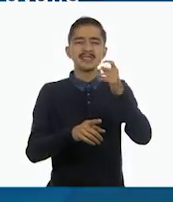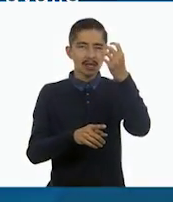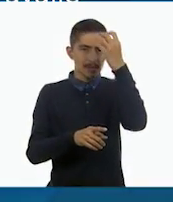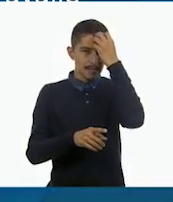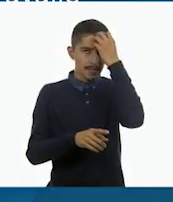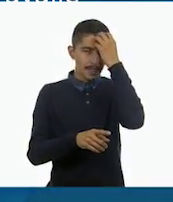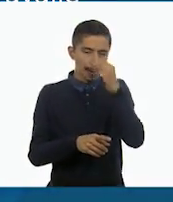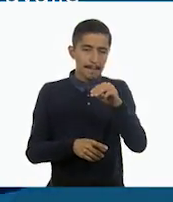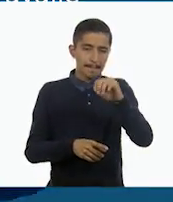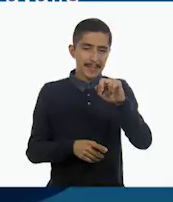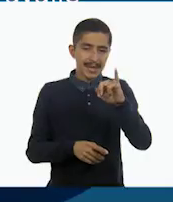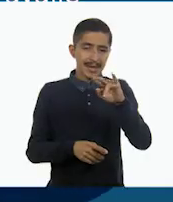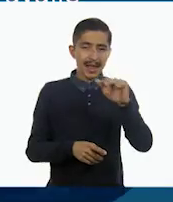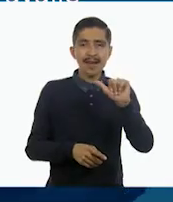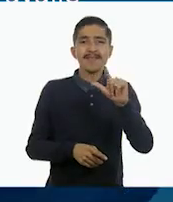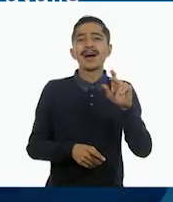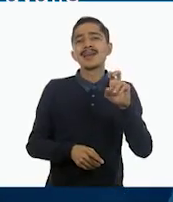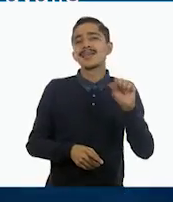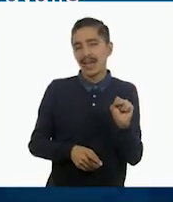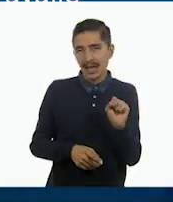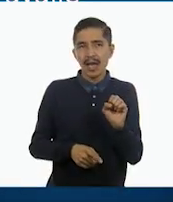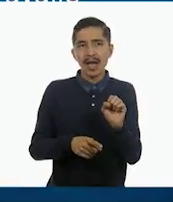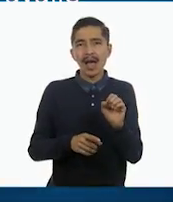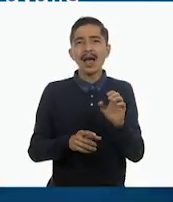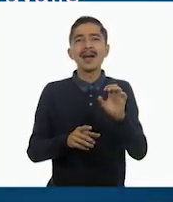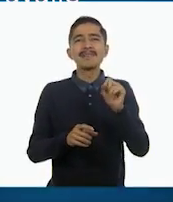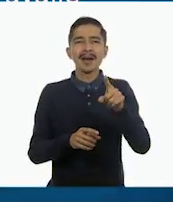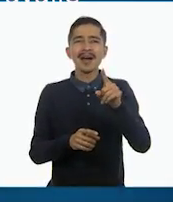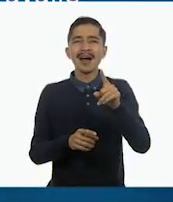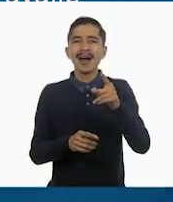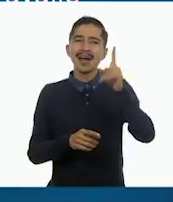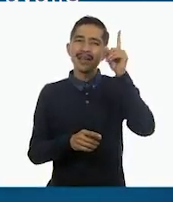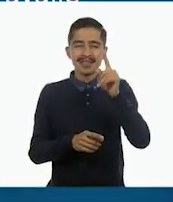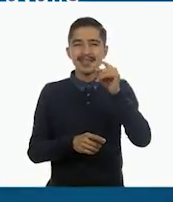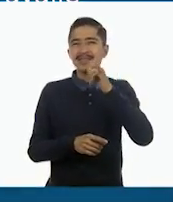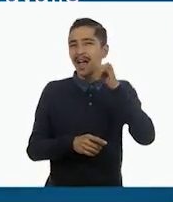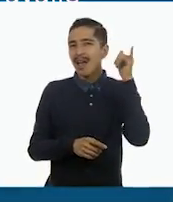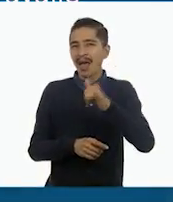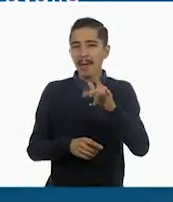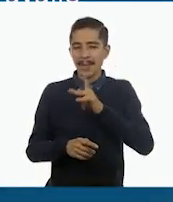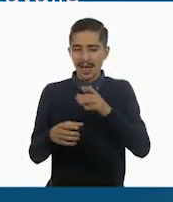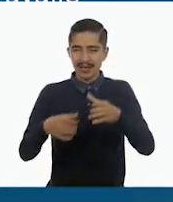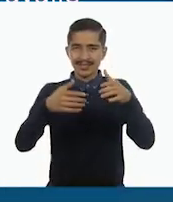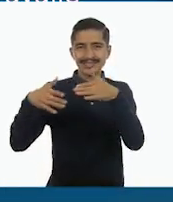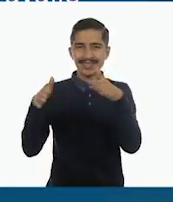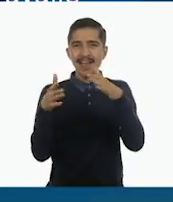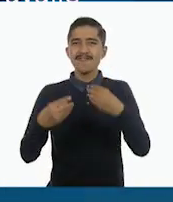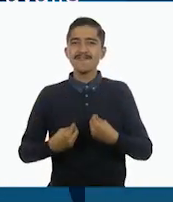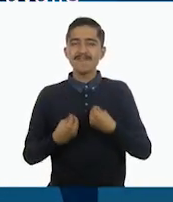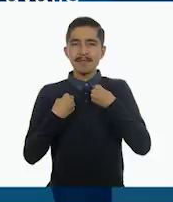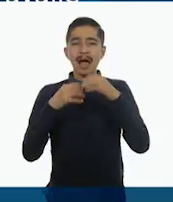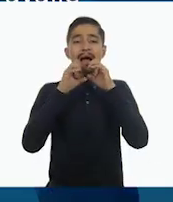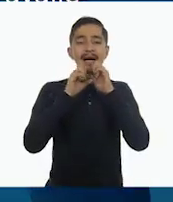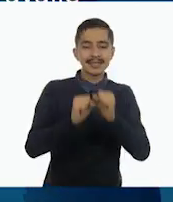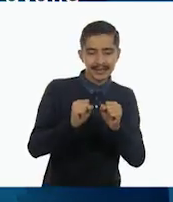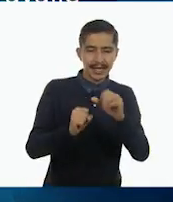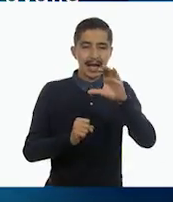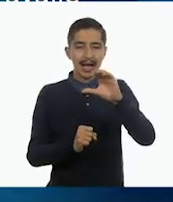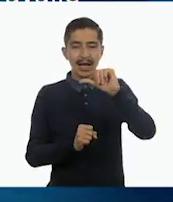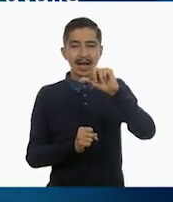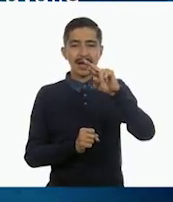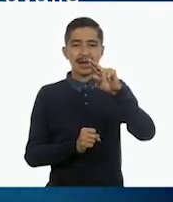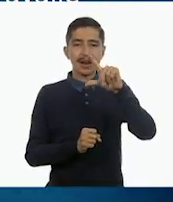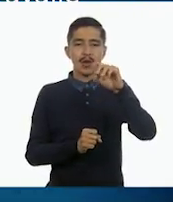y Miravalle, en memoria de su querido castillo de Miramar en Trieste, en Italia, porque ahí habían vivido Maximiliano y Carlota como